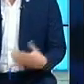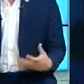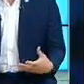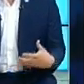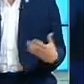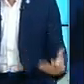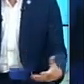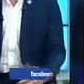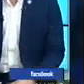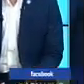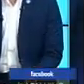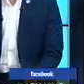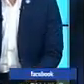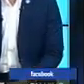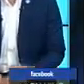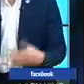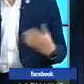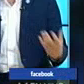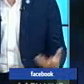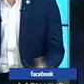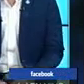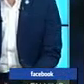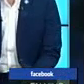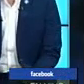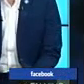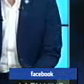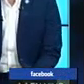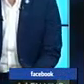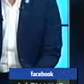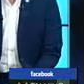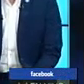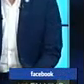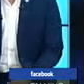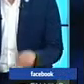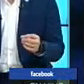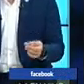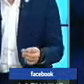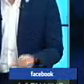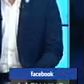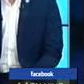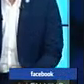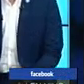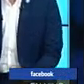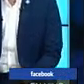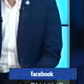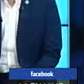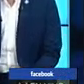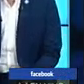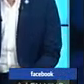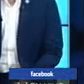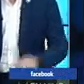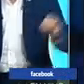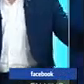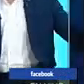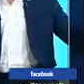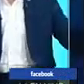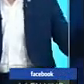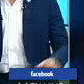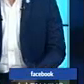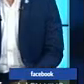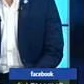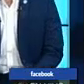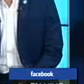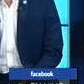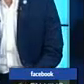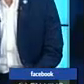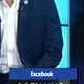implementar proyectos en beneficio de la integración de Centroamérica pero los malos han sido los políticos que se han enviado de